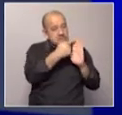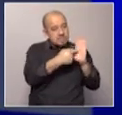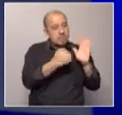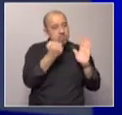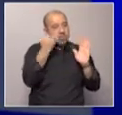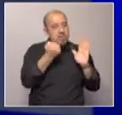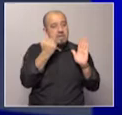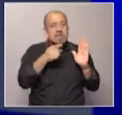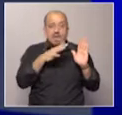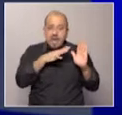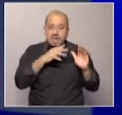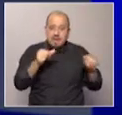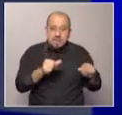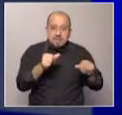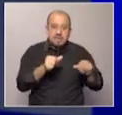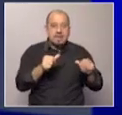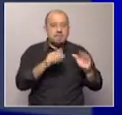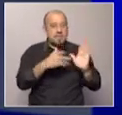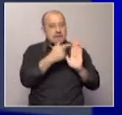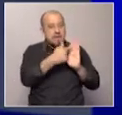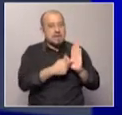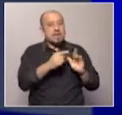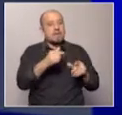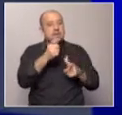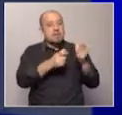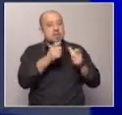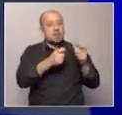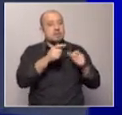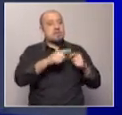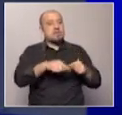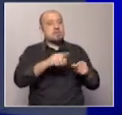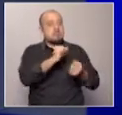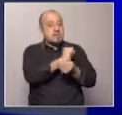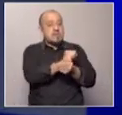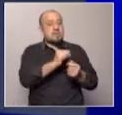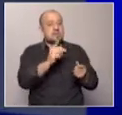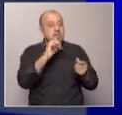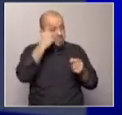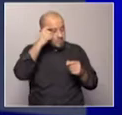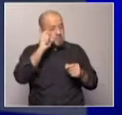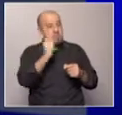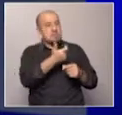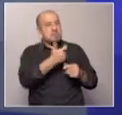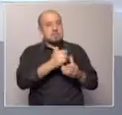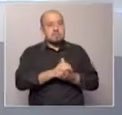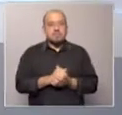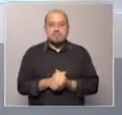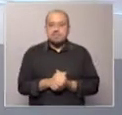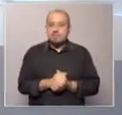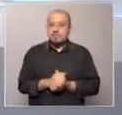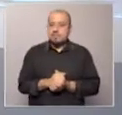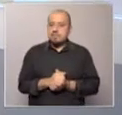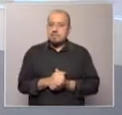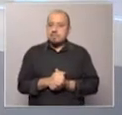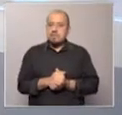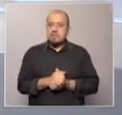para que bueno no sólo se reduzca la población carcelaria sino que quienes estén hartos se rehabiliten bueno hay una parte de